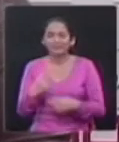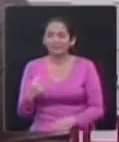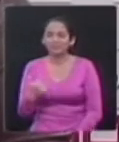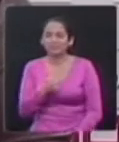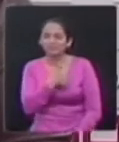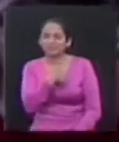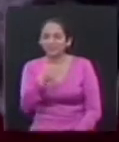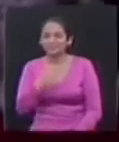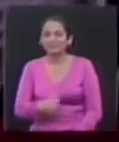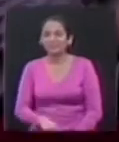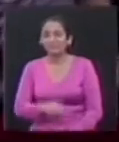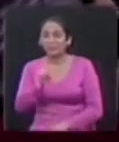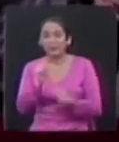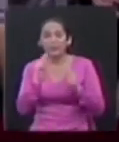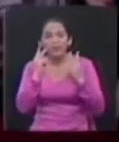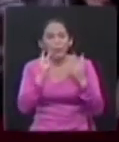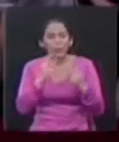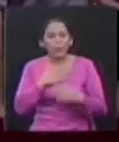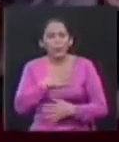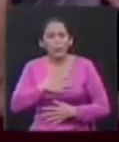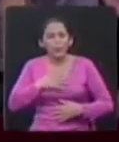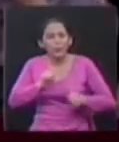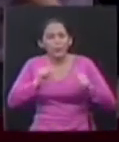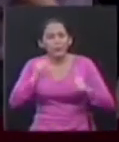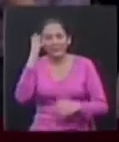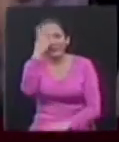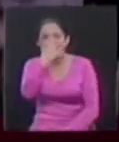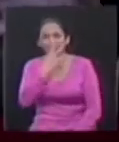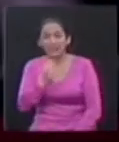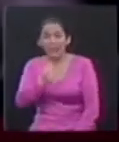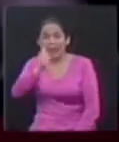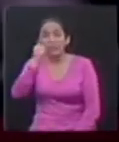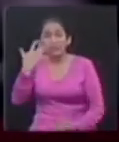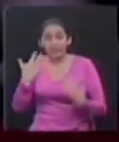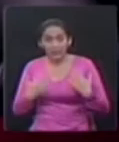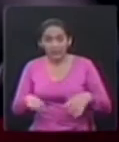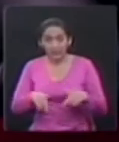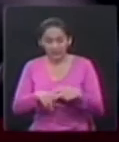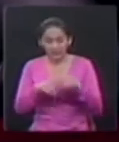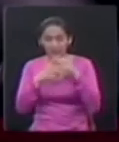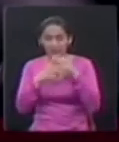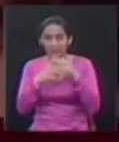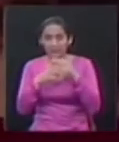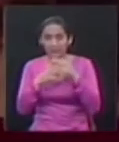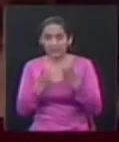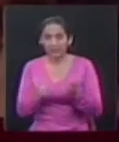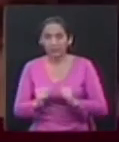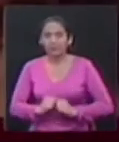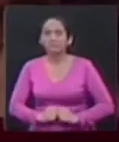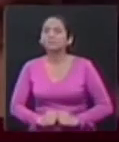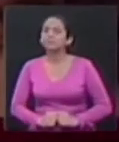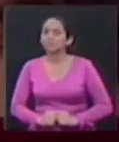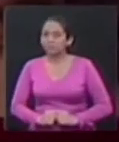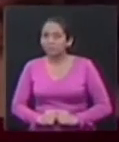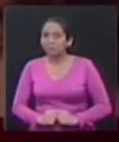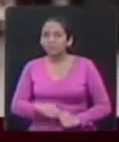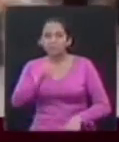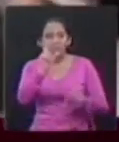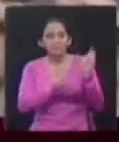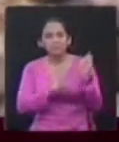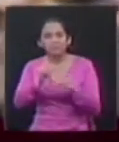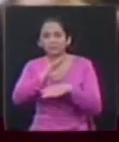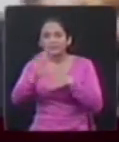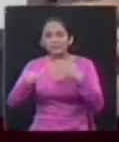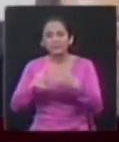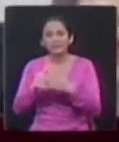de que la gente va a disfrutar muchísimo. Ayer tuvimos un estreno formidable, la gente salió súper contenta,